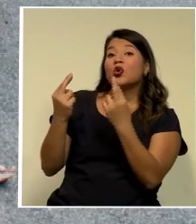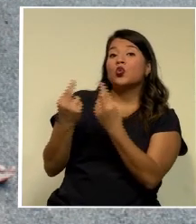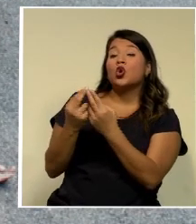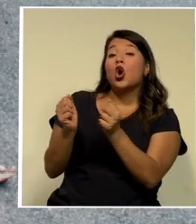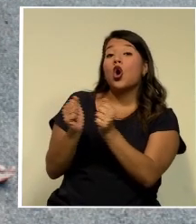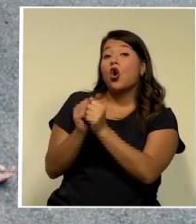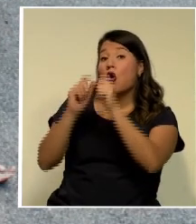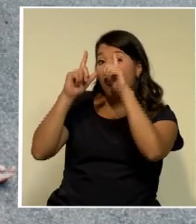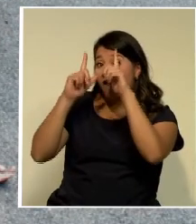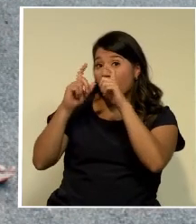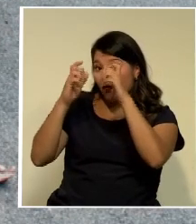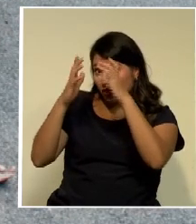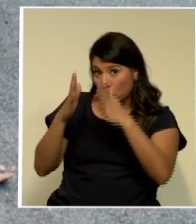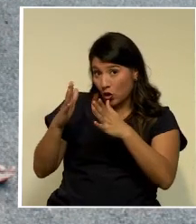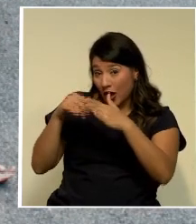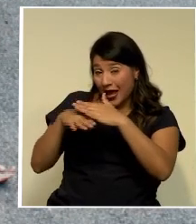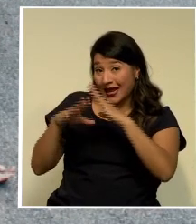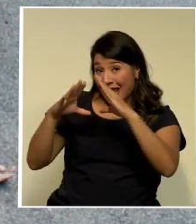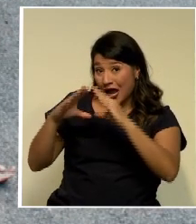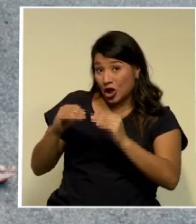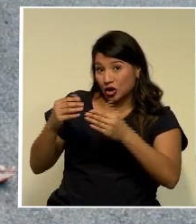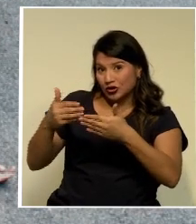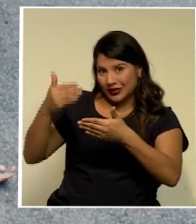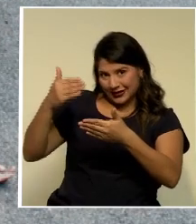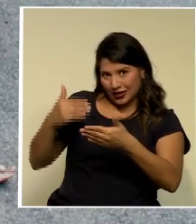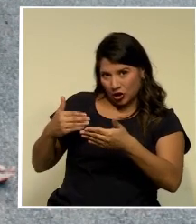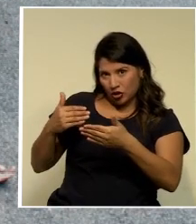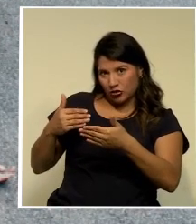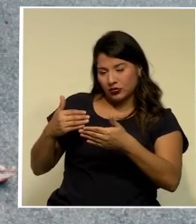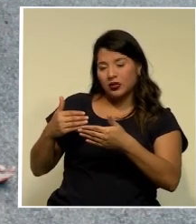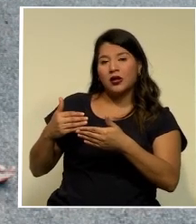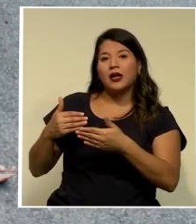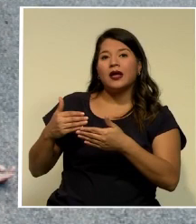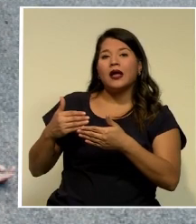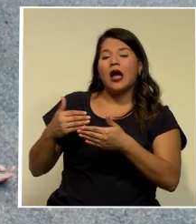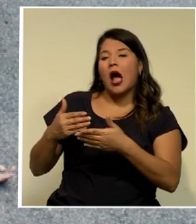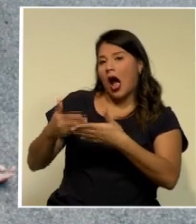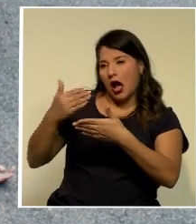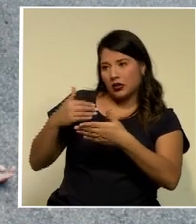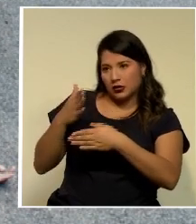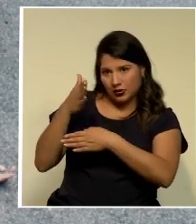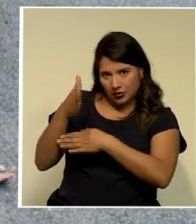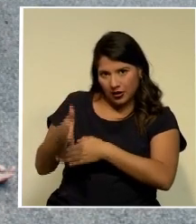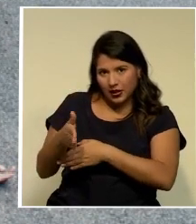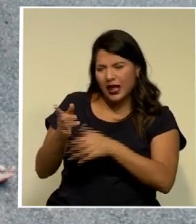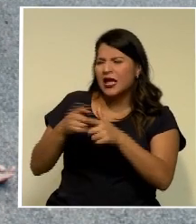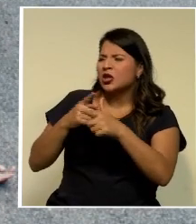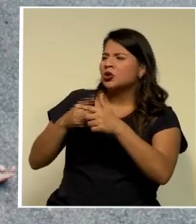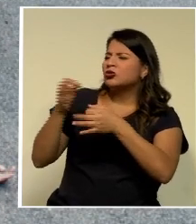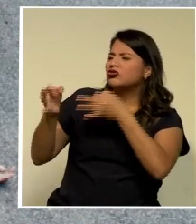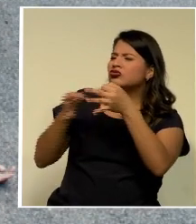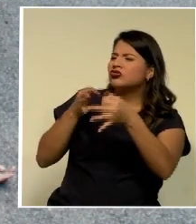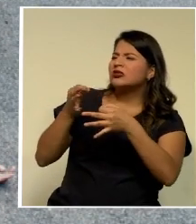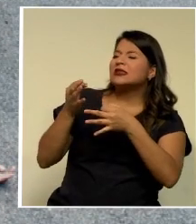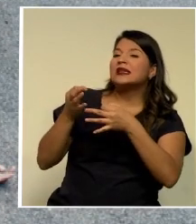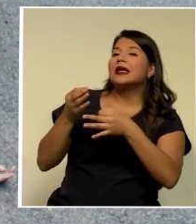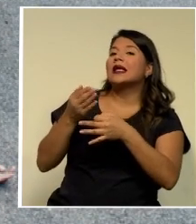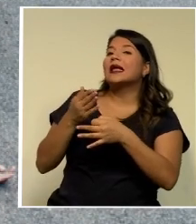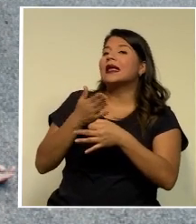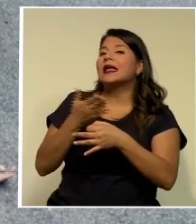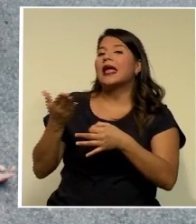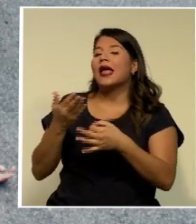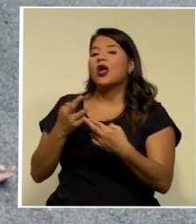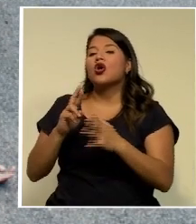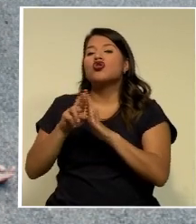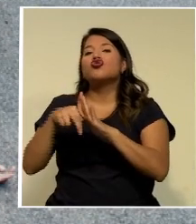fotógrafos la noche anterior a salir al otro día, en donde se dan las directrices de qué es lo que va a cubrir cada uno, ¿verdad? Para no